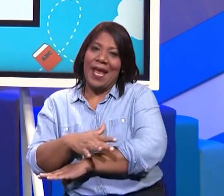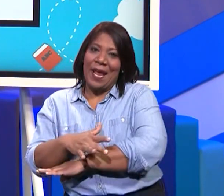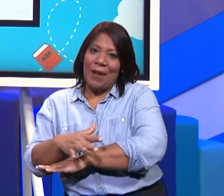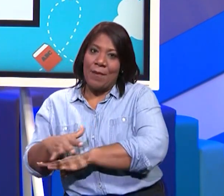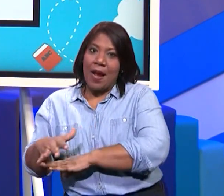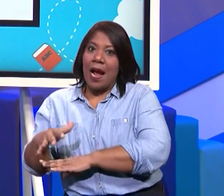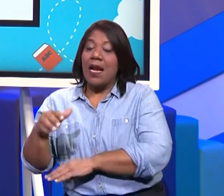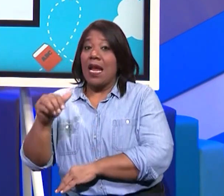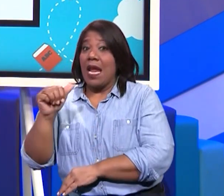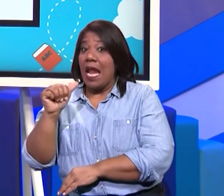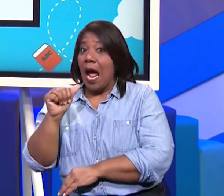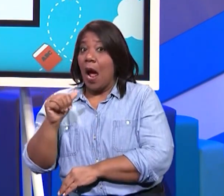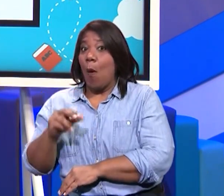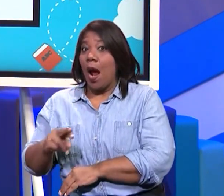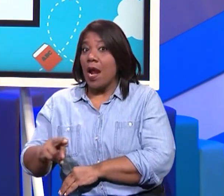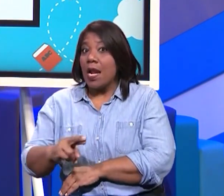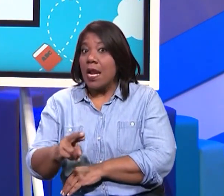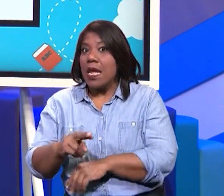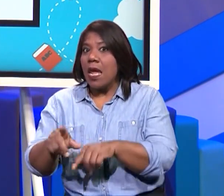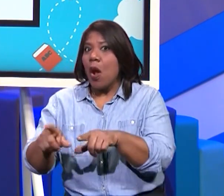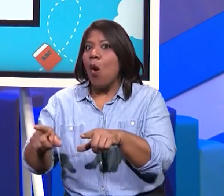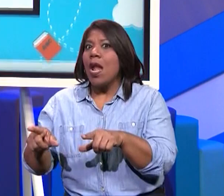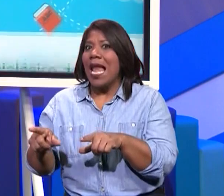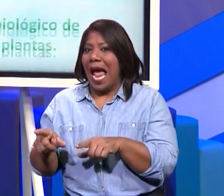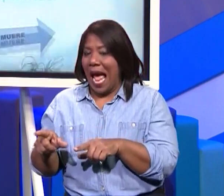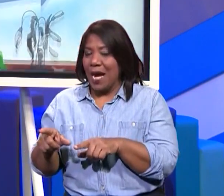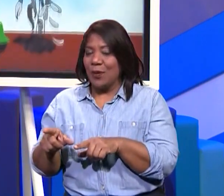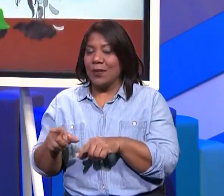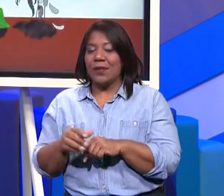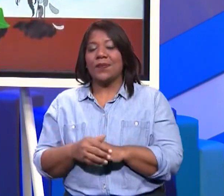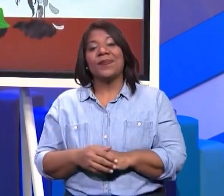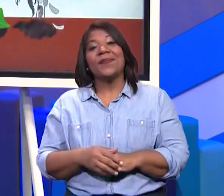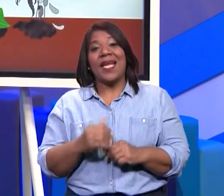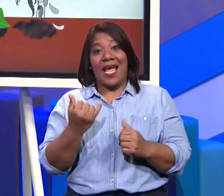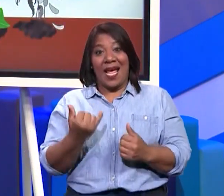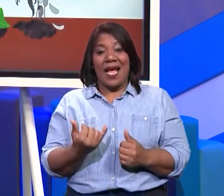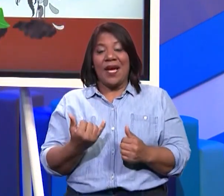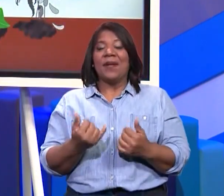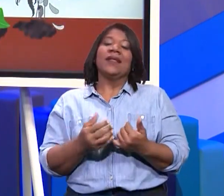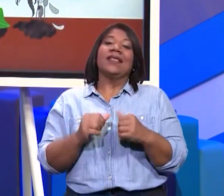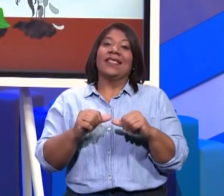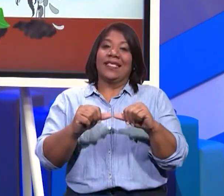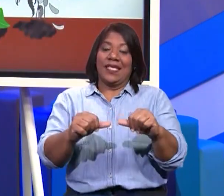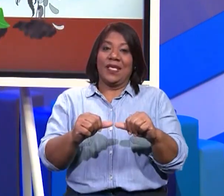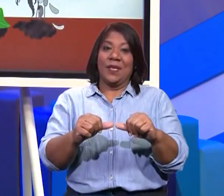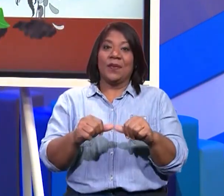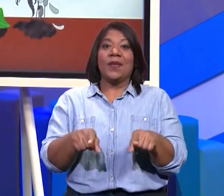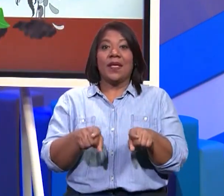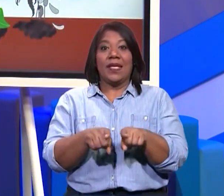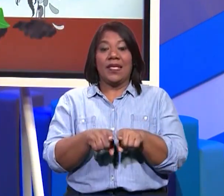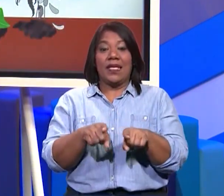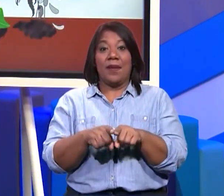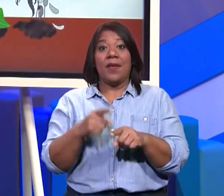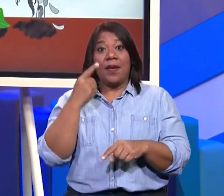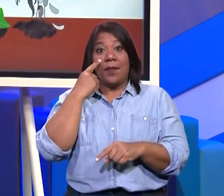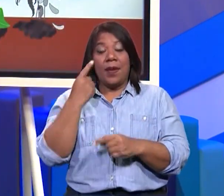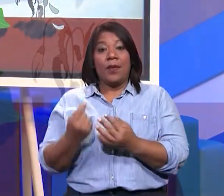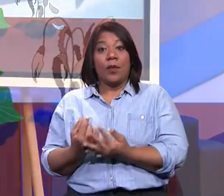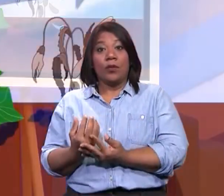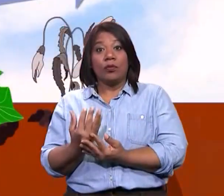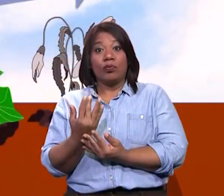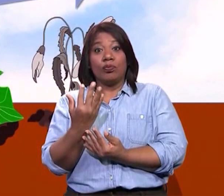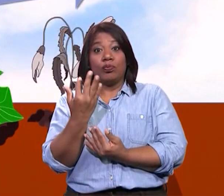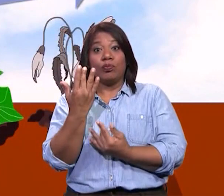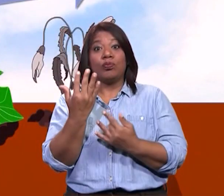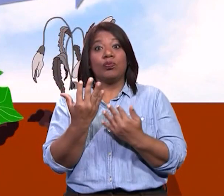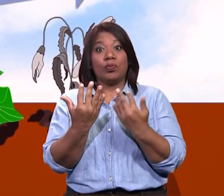¿dónde? En el agua. Muy bien. Continuamos entonces. Aquí podemos ver que las plantas